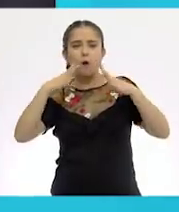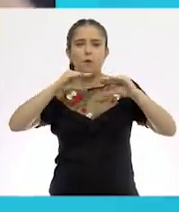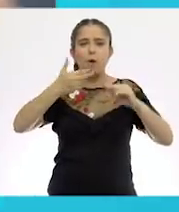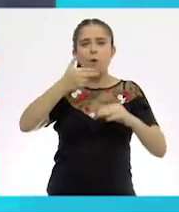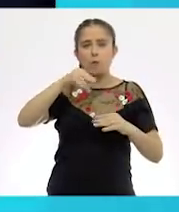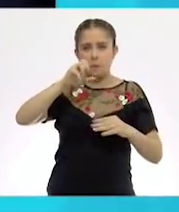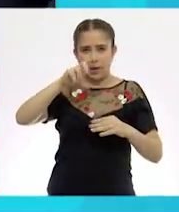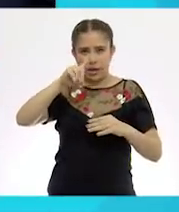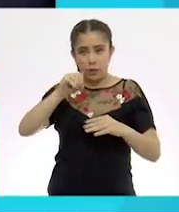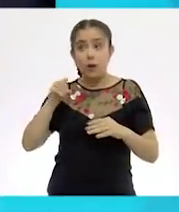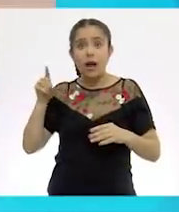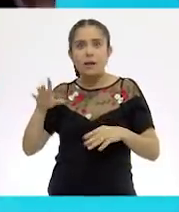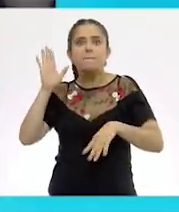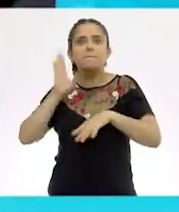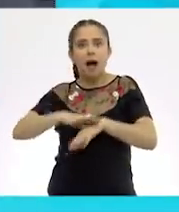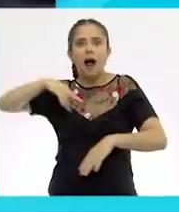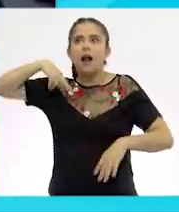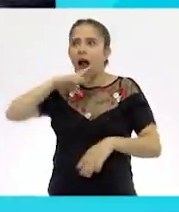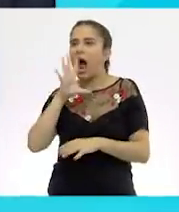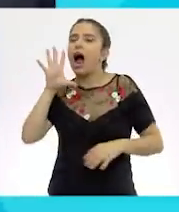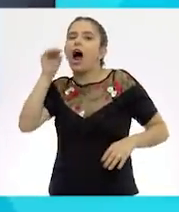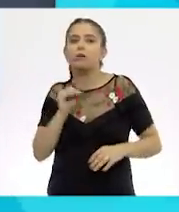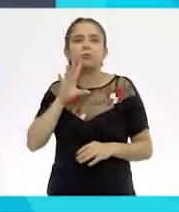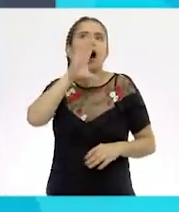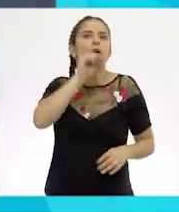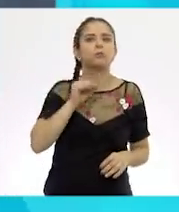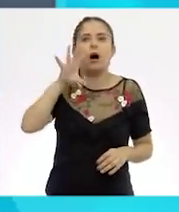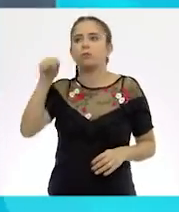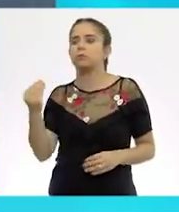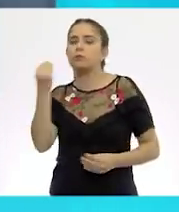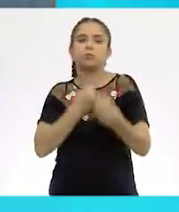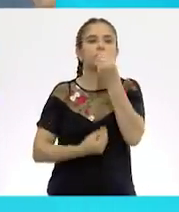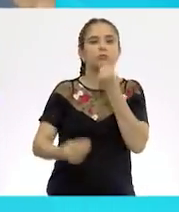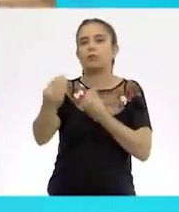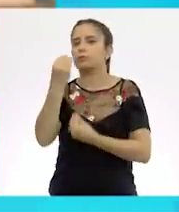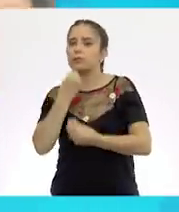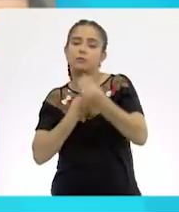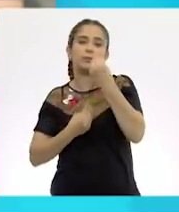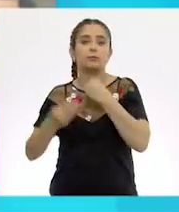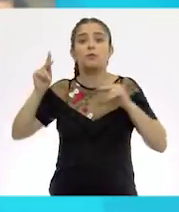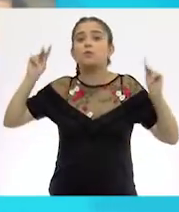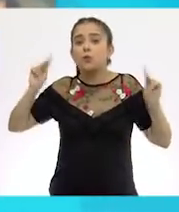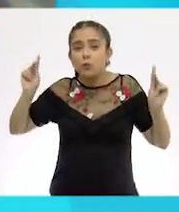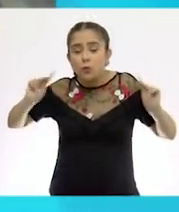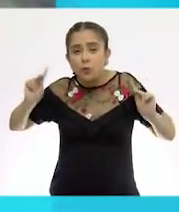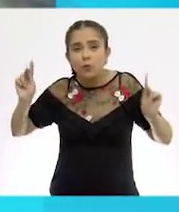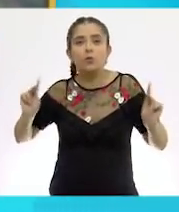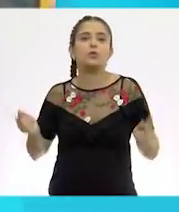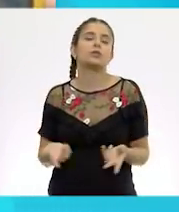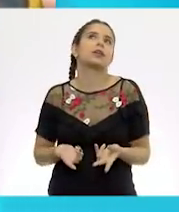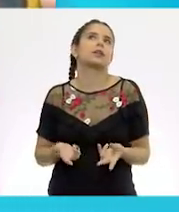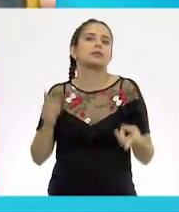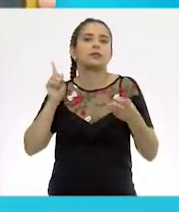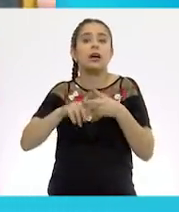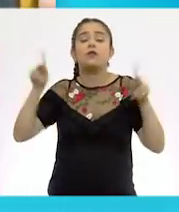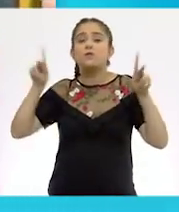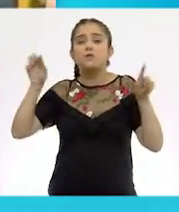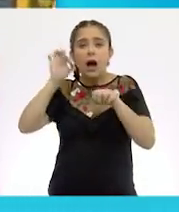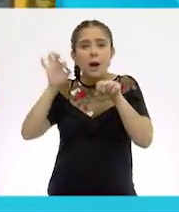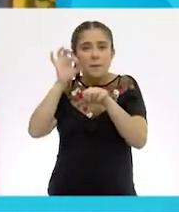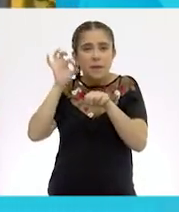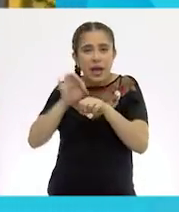inclusive es mucho más rápido. Y eso es lo que le da la capacidad de poder atrapar moscas, inclusive